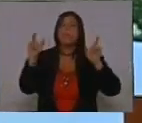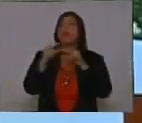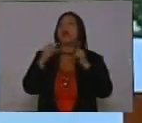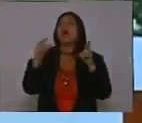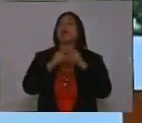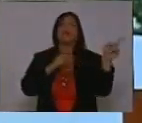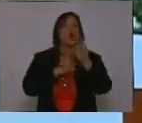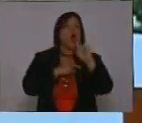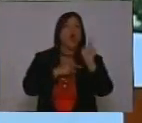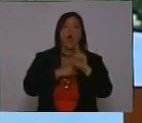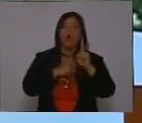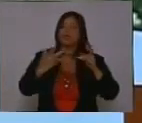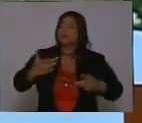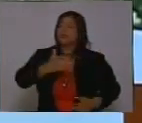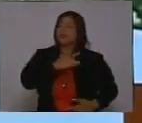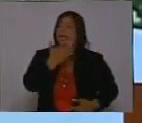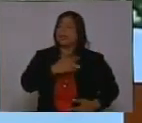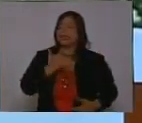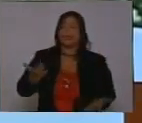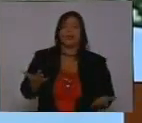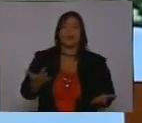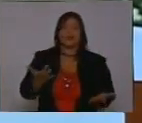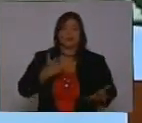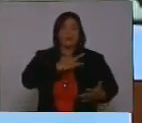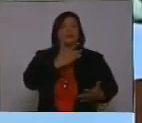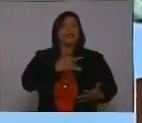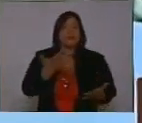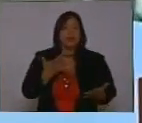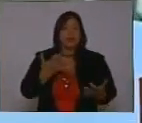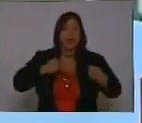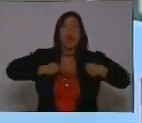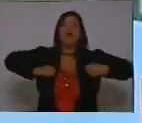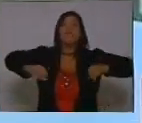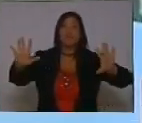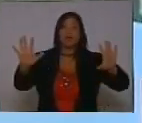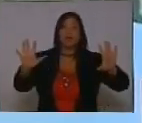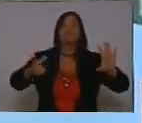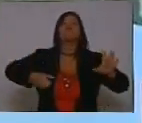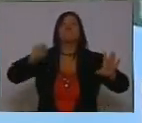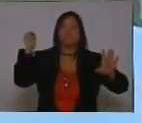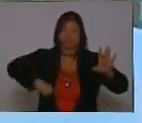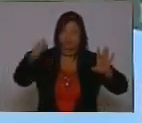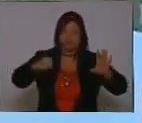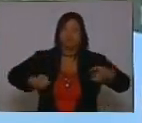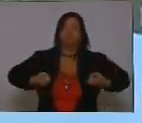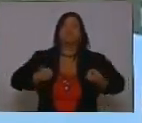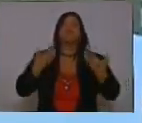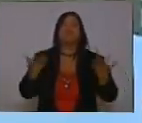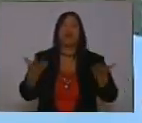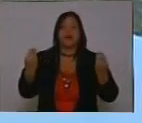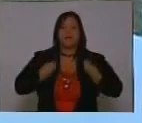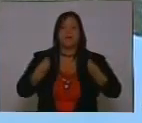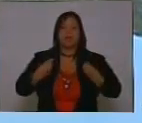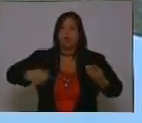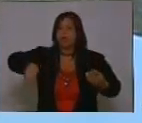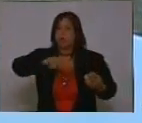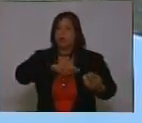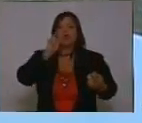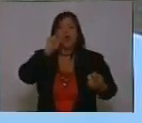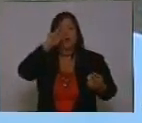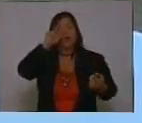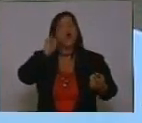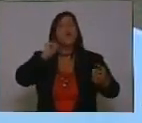consigna, debemos sentirlo. Y cuando realmente haya que dar la vida, la vamos a dar. Porque nosotras y nosotros